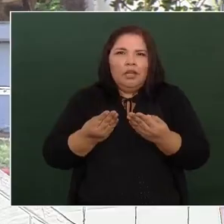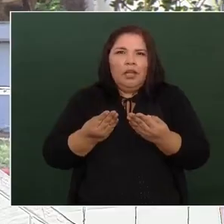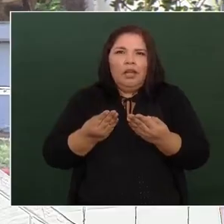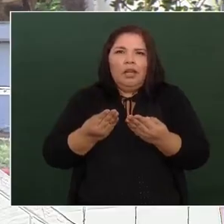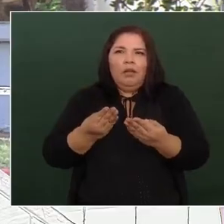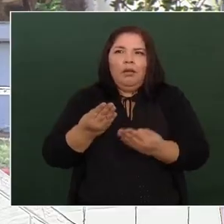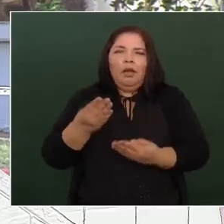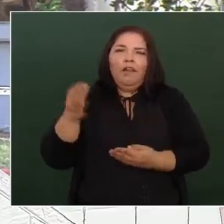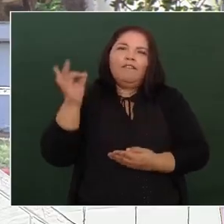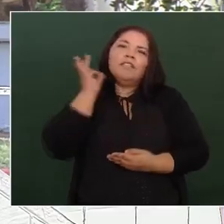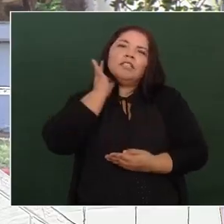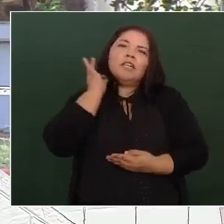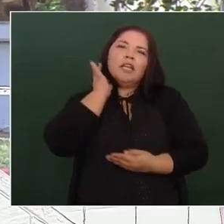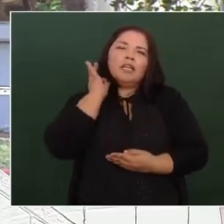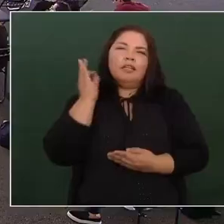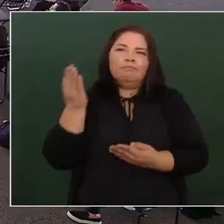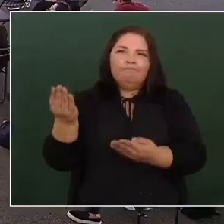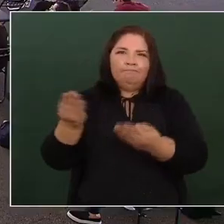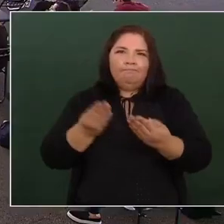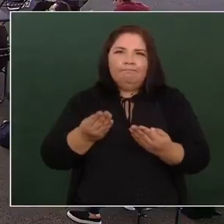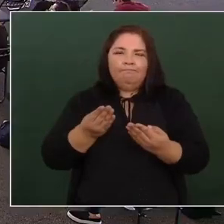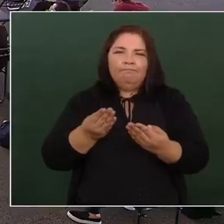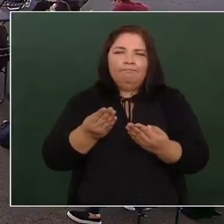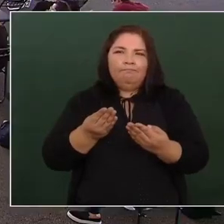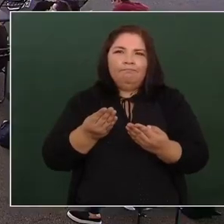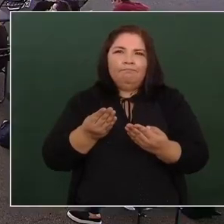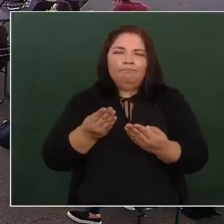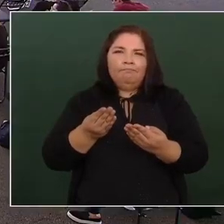Fiscalía de Guerrero.